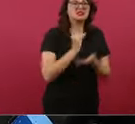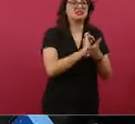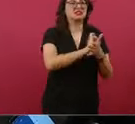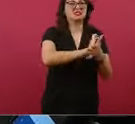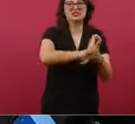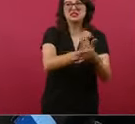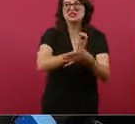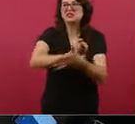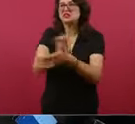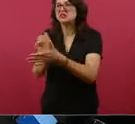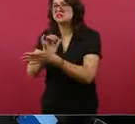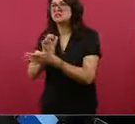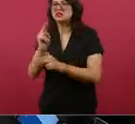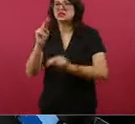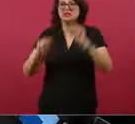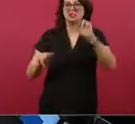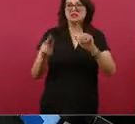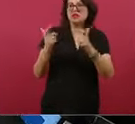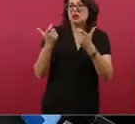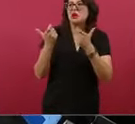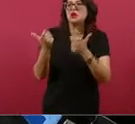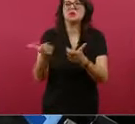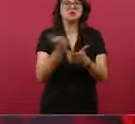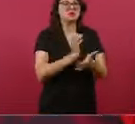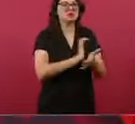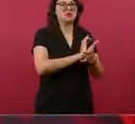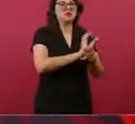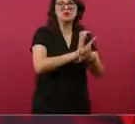muy sinvergüenzas,